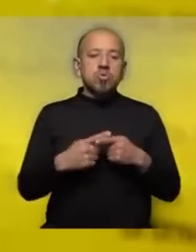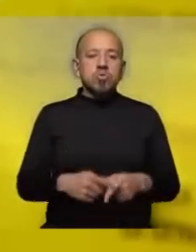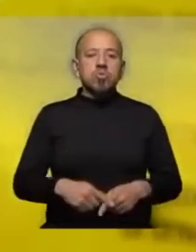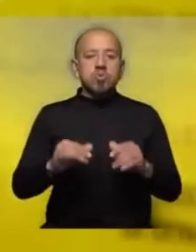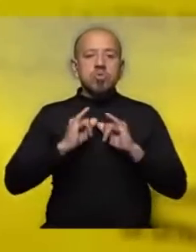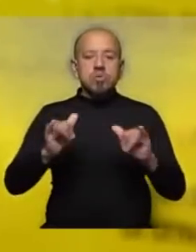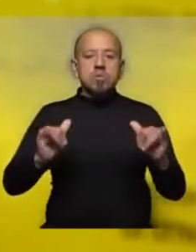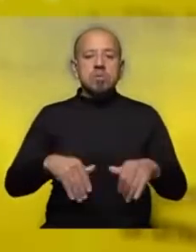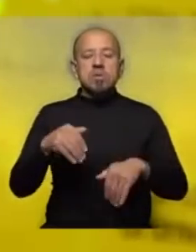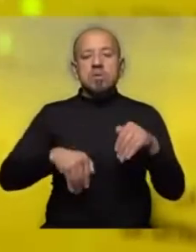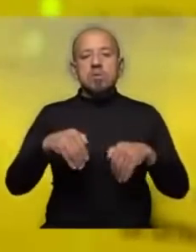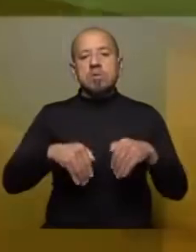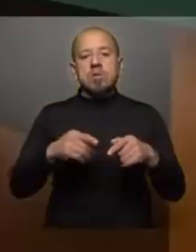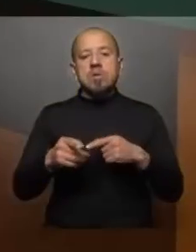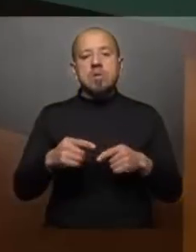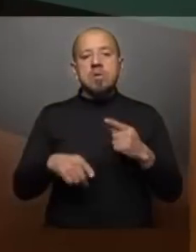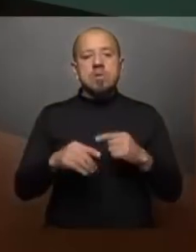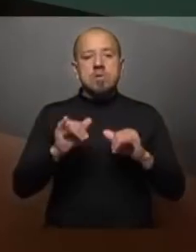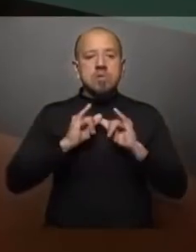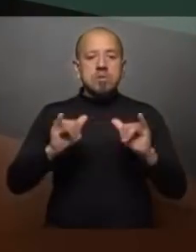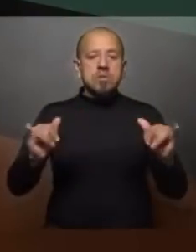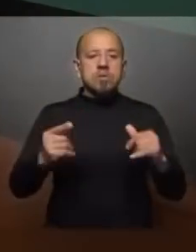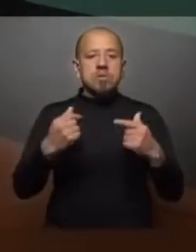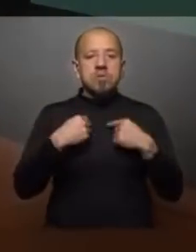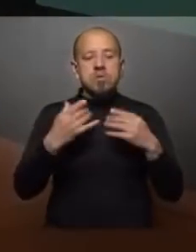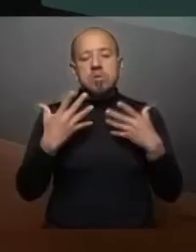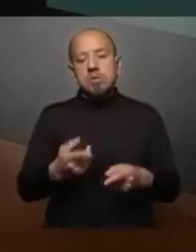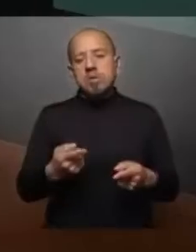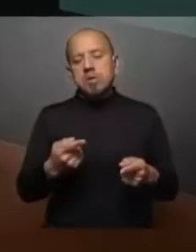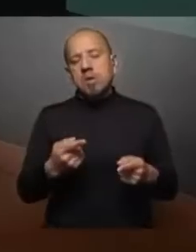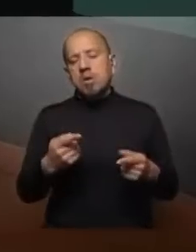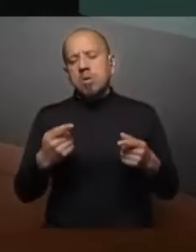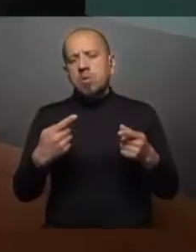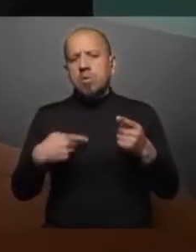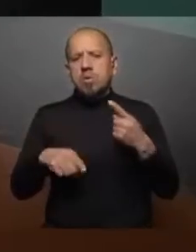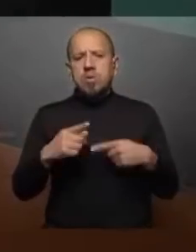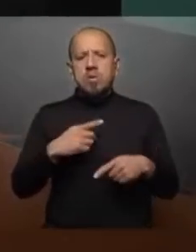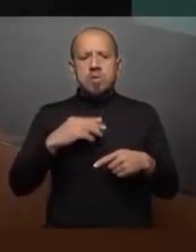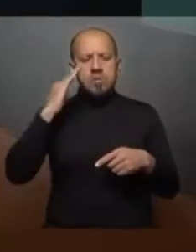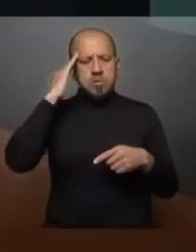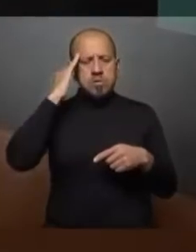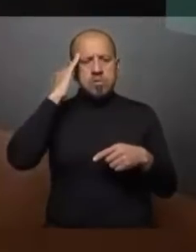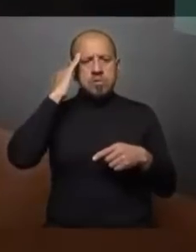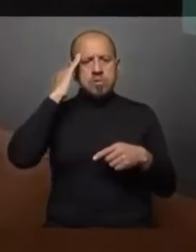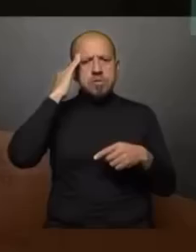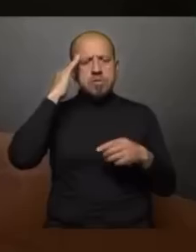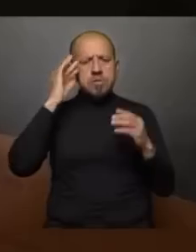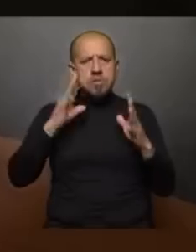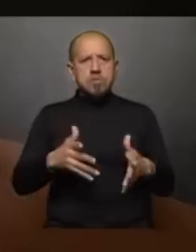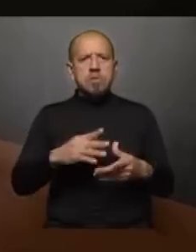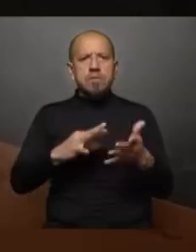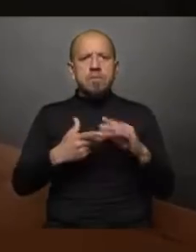campaña electoral verdad y en la campaña electoral nosotros apostamos fundamentalmente a la conciencia de tener una